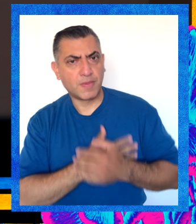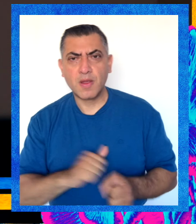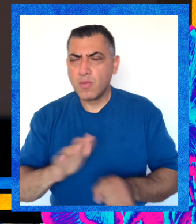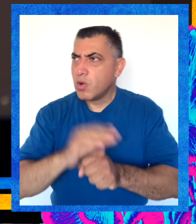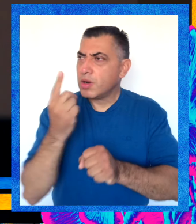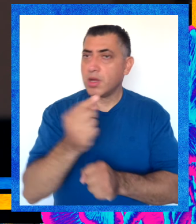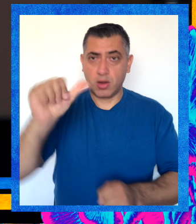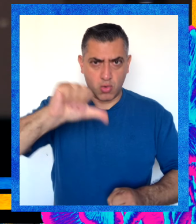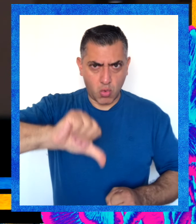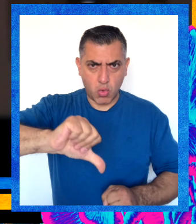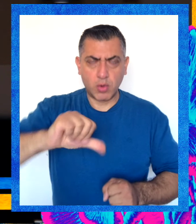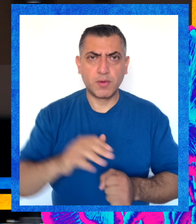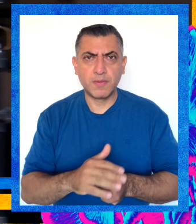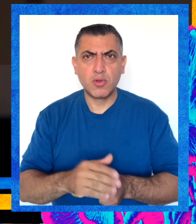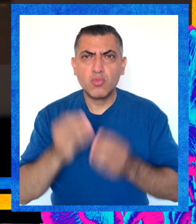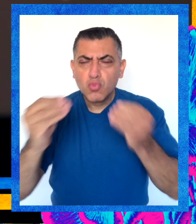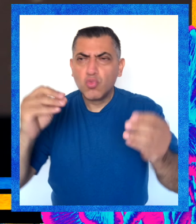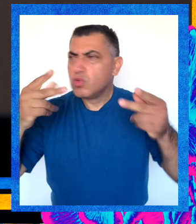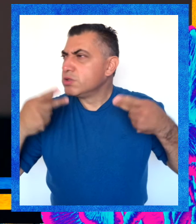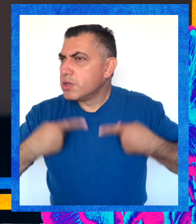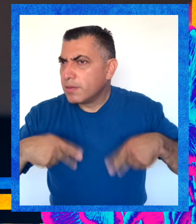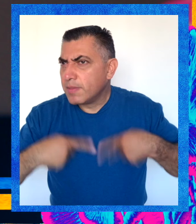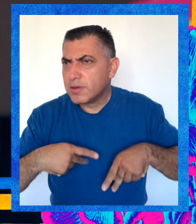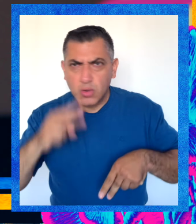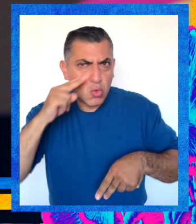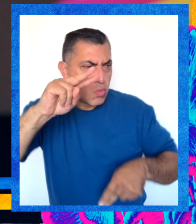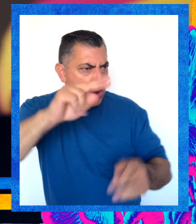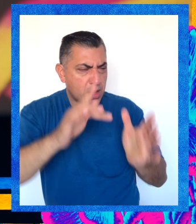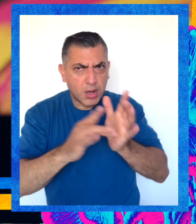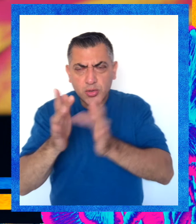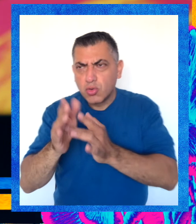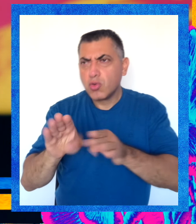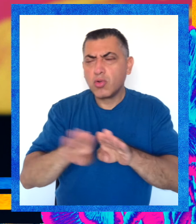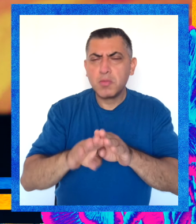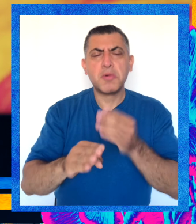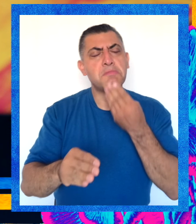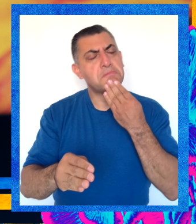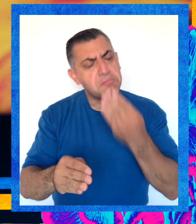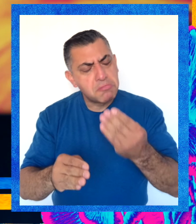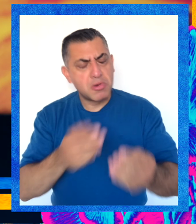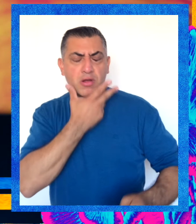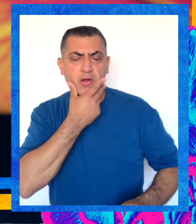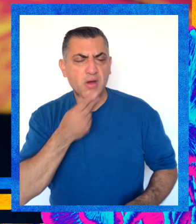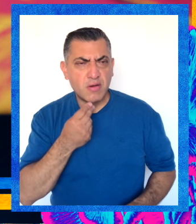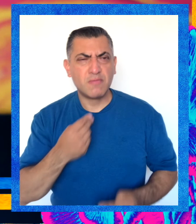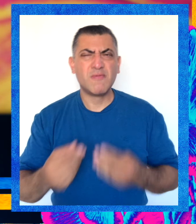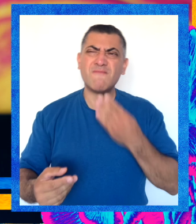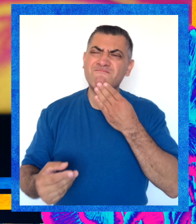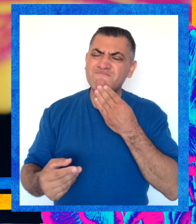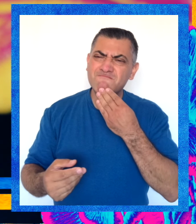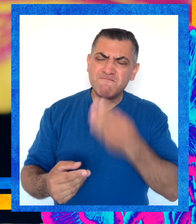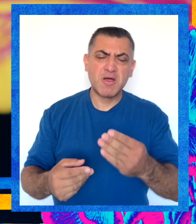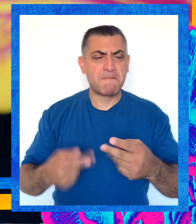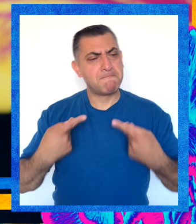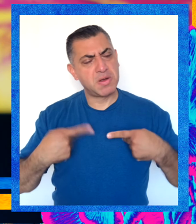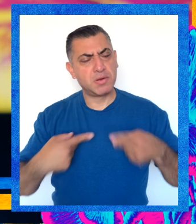razón hoy en día la mayoría de la gente ve a jesús como un gran hombre como un gran